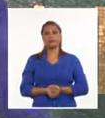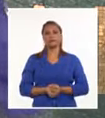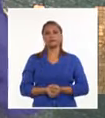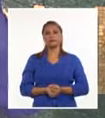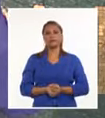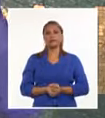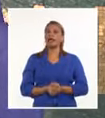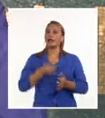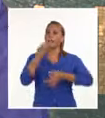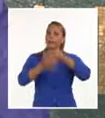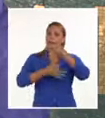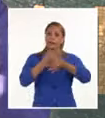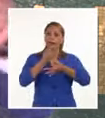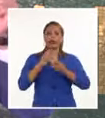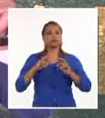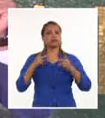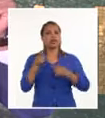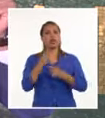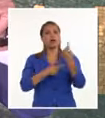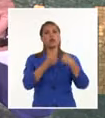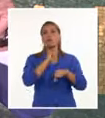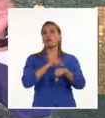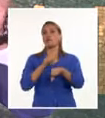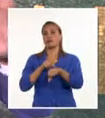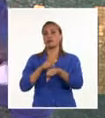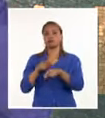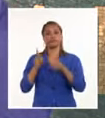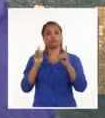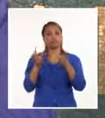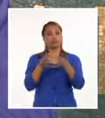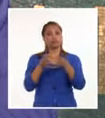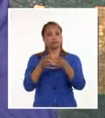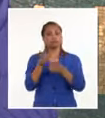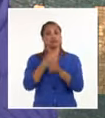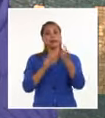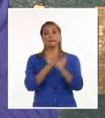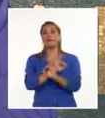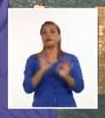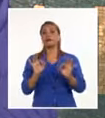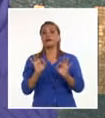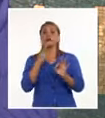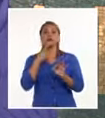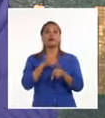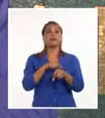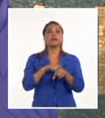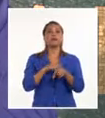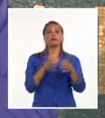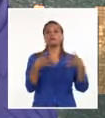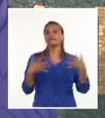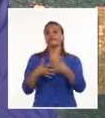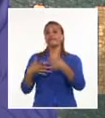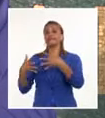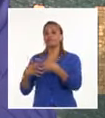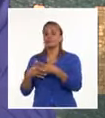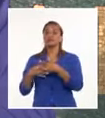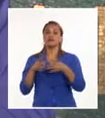Manifestado en algunas circunstancias específicas la posición de la Alianza con relación a esa